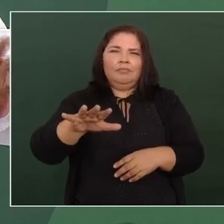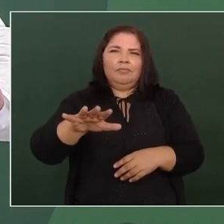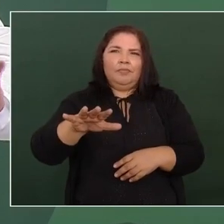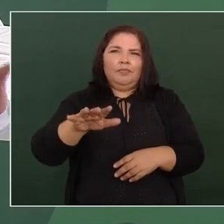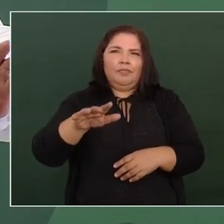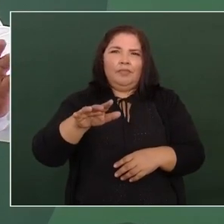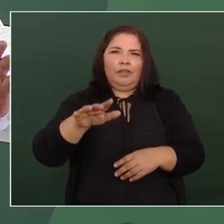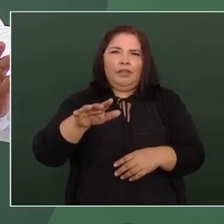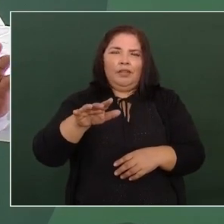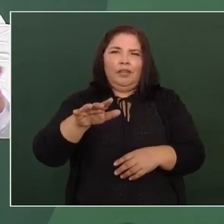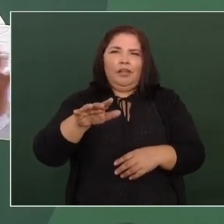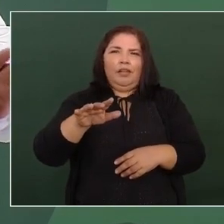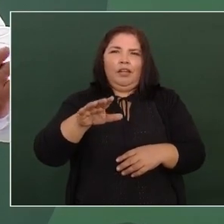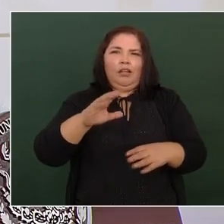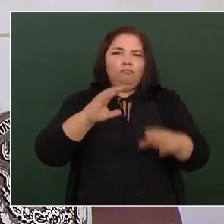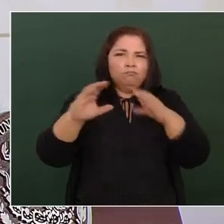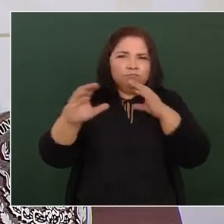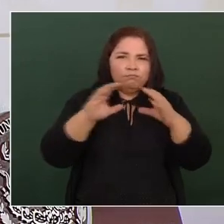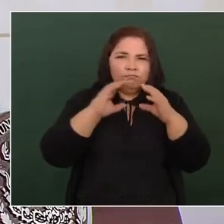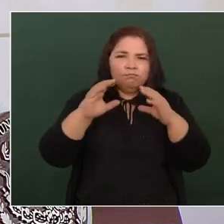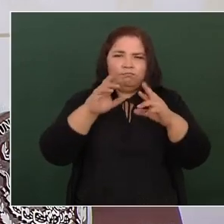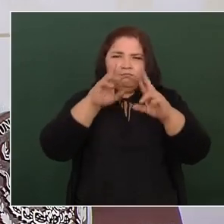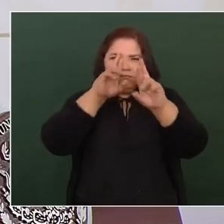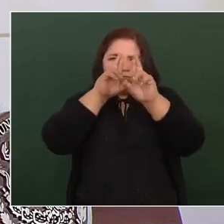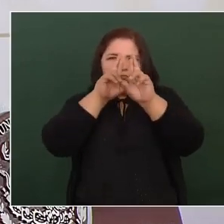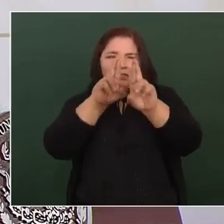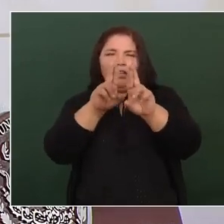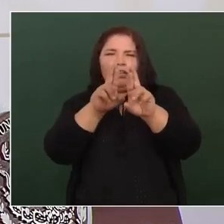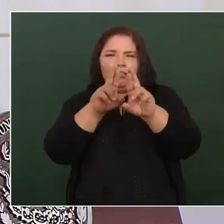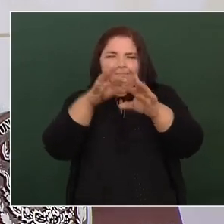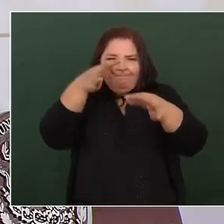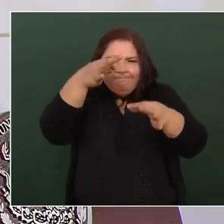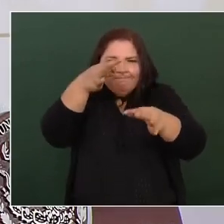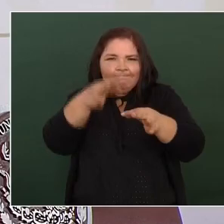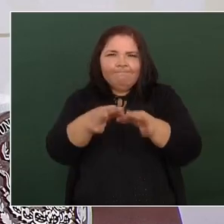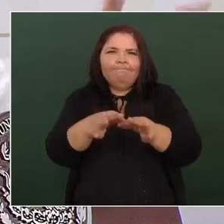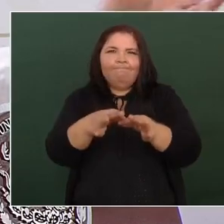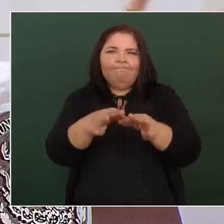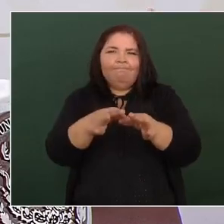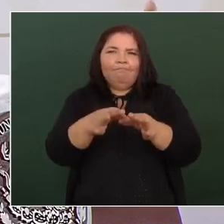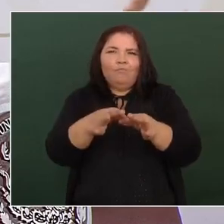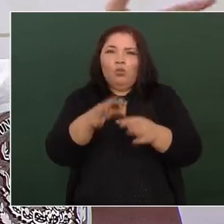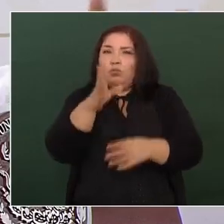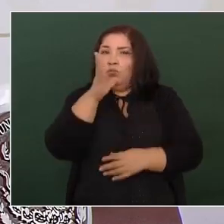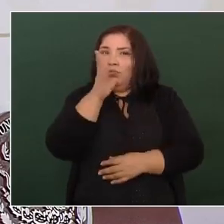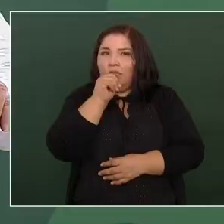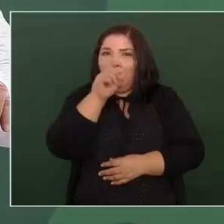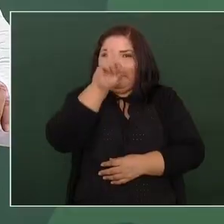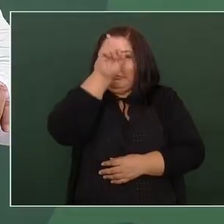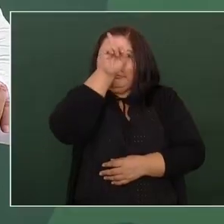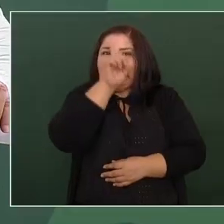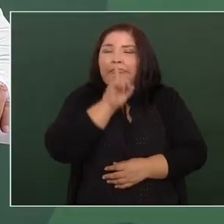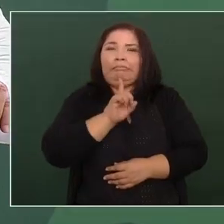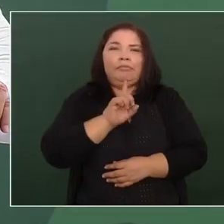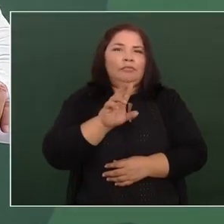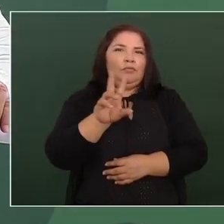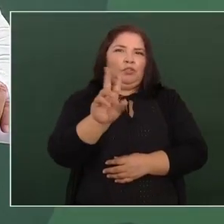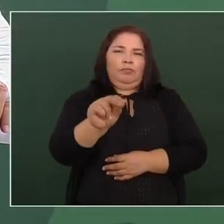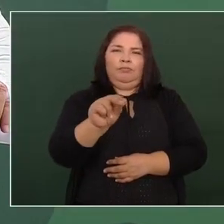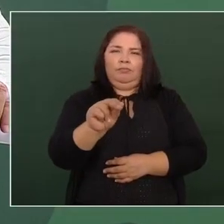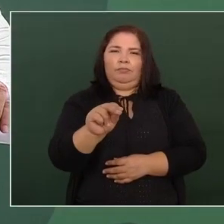El periodismo, como la política, es un imperativo ético. No se puede mentir así.